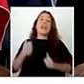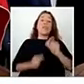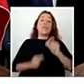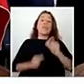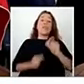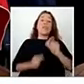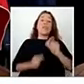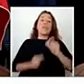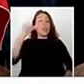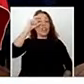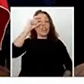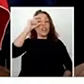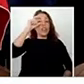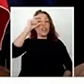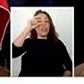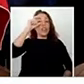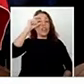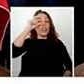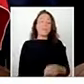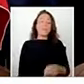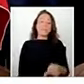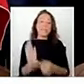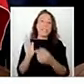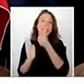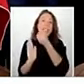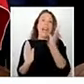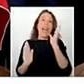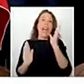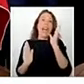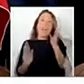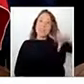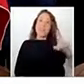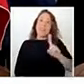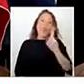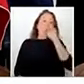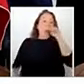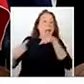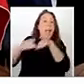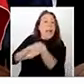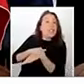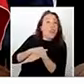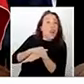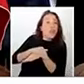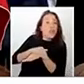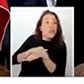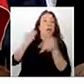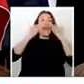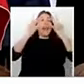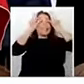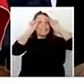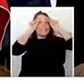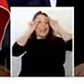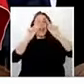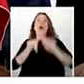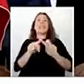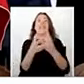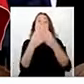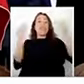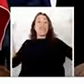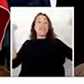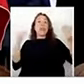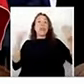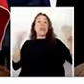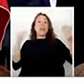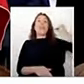Salvador Allende. Esta declaración debe conocerse y no esconderse. Cerrar los ojos no hará desaparecer un pasado que a lo menos